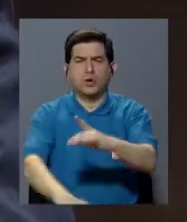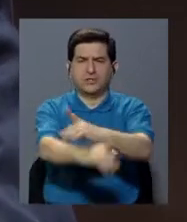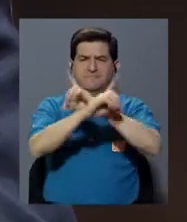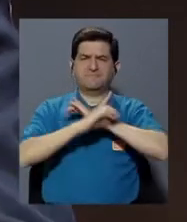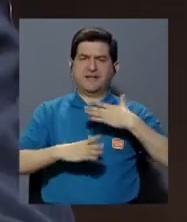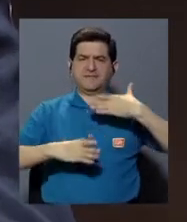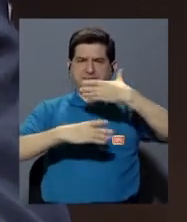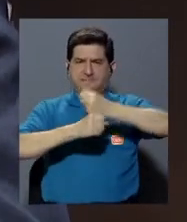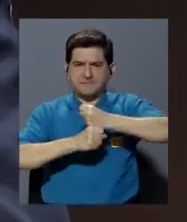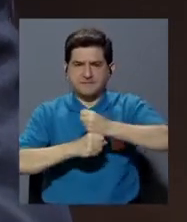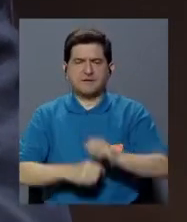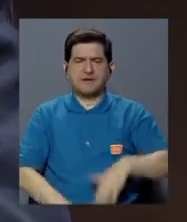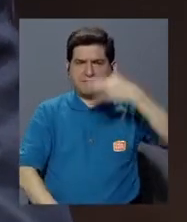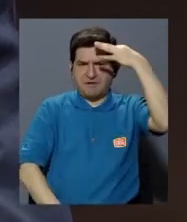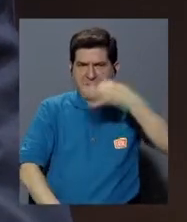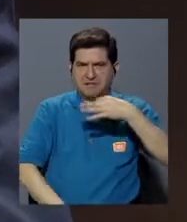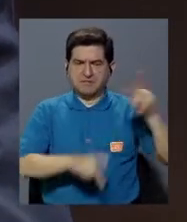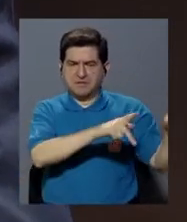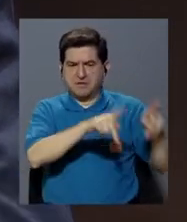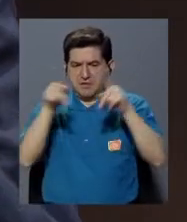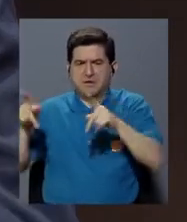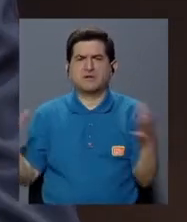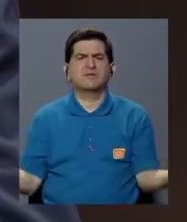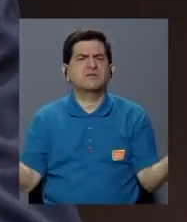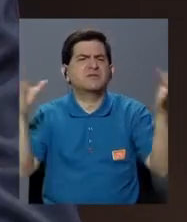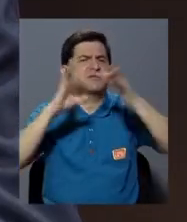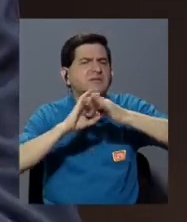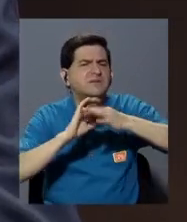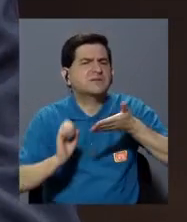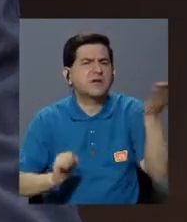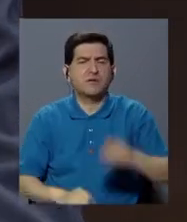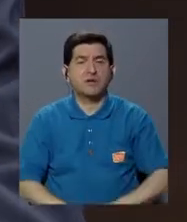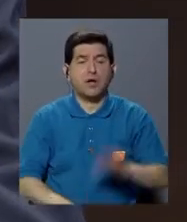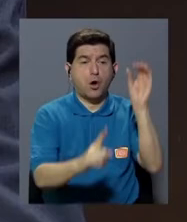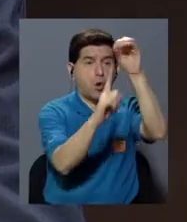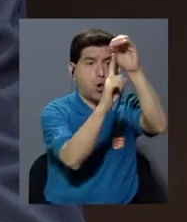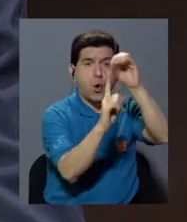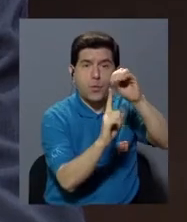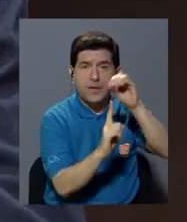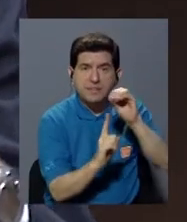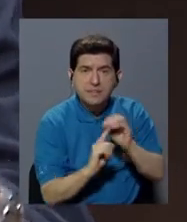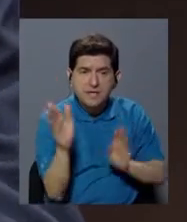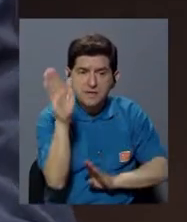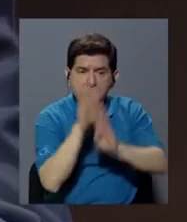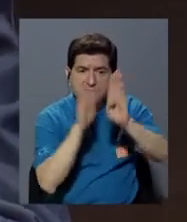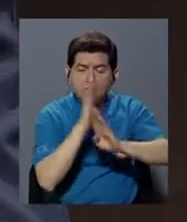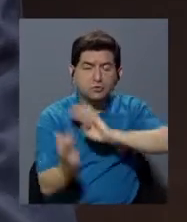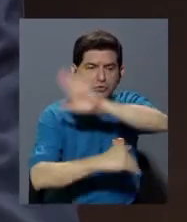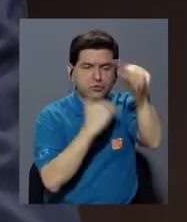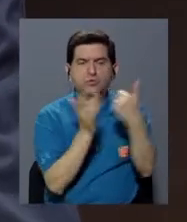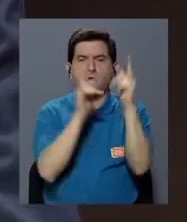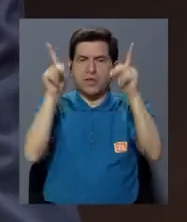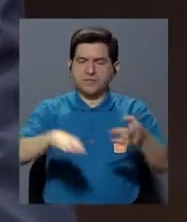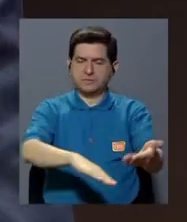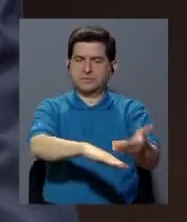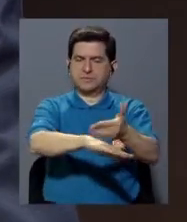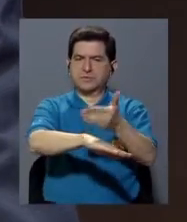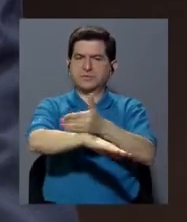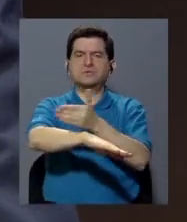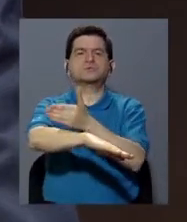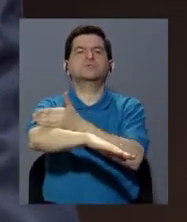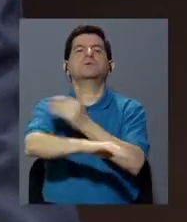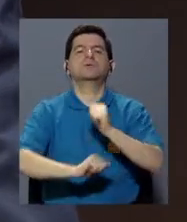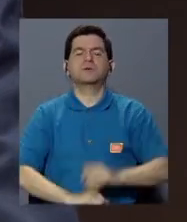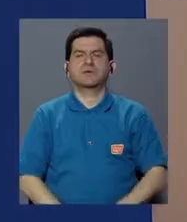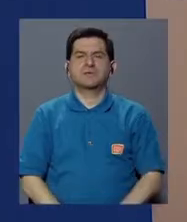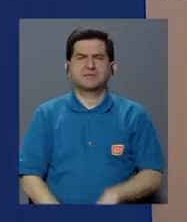digamos, la posición de los habitantes en cuanto a que los objetivos de desarrollo dicen que todos debemos avanzar en forma?